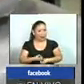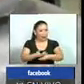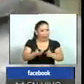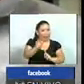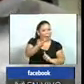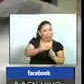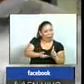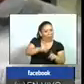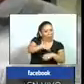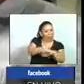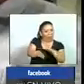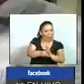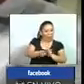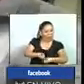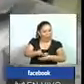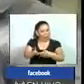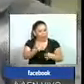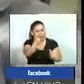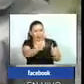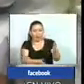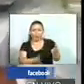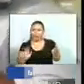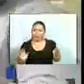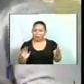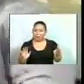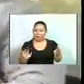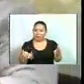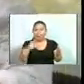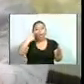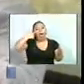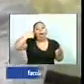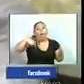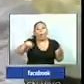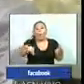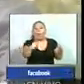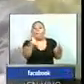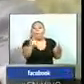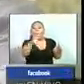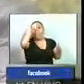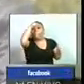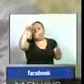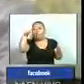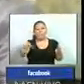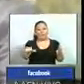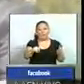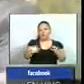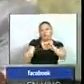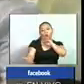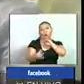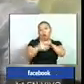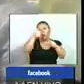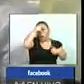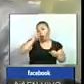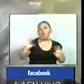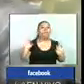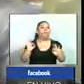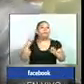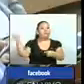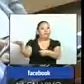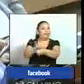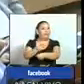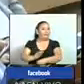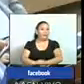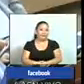manda este diputado es que cuando no está de acuerdo con las decisiones que toma un funcionario hay que quitarlo.